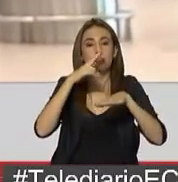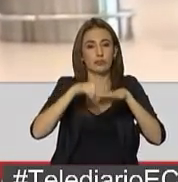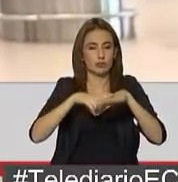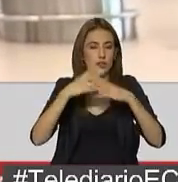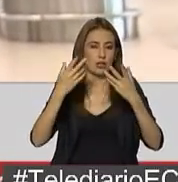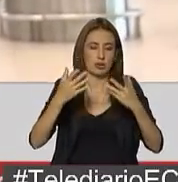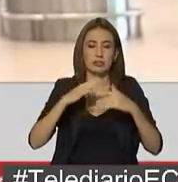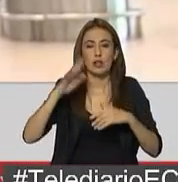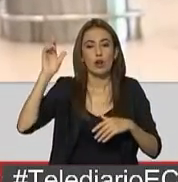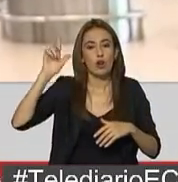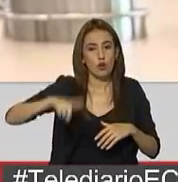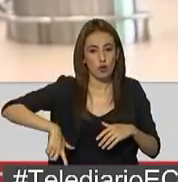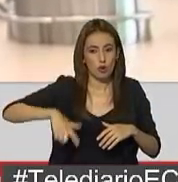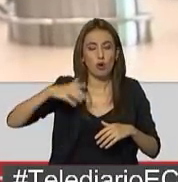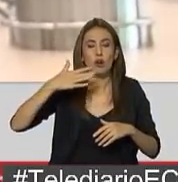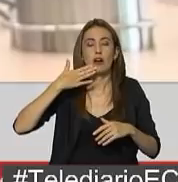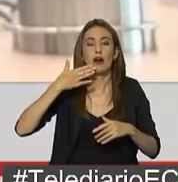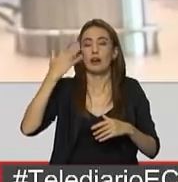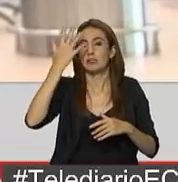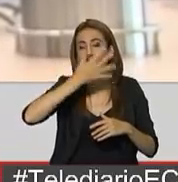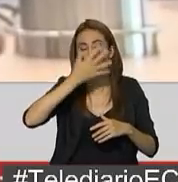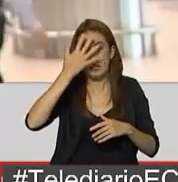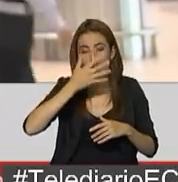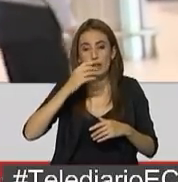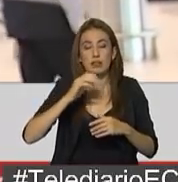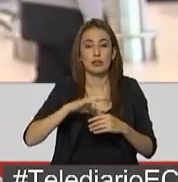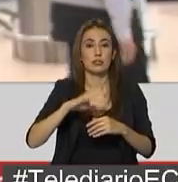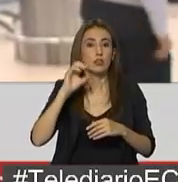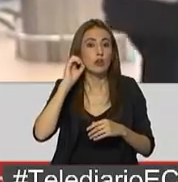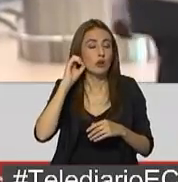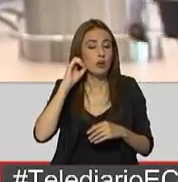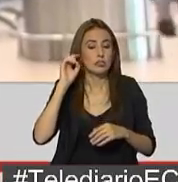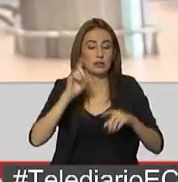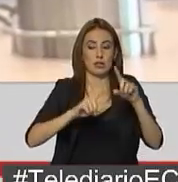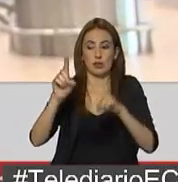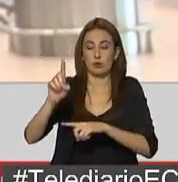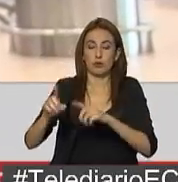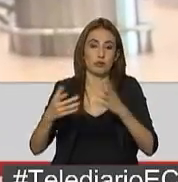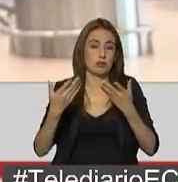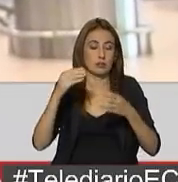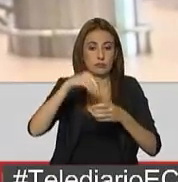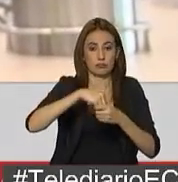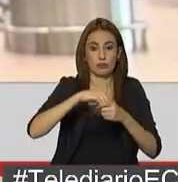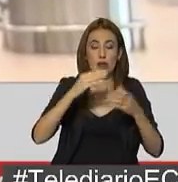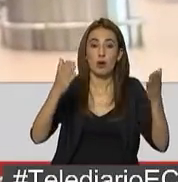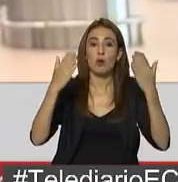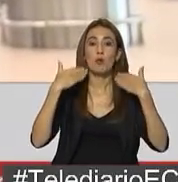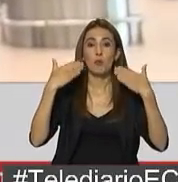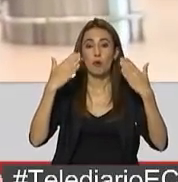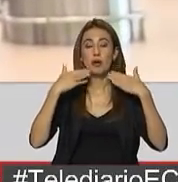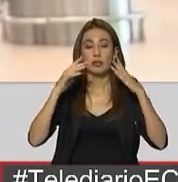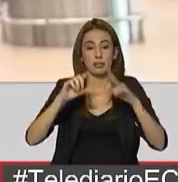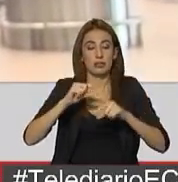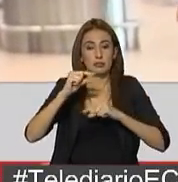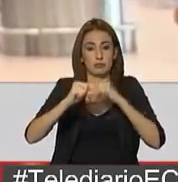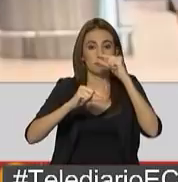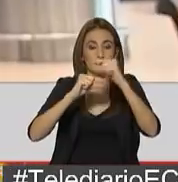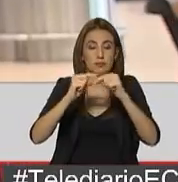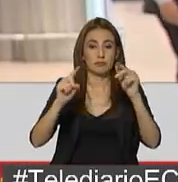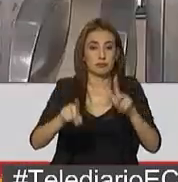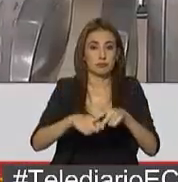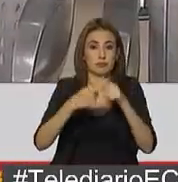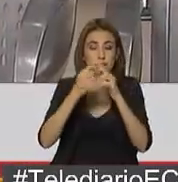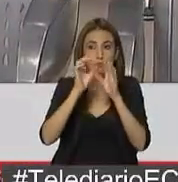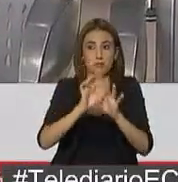Loja, Coca, Esmeralda, son vuelos que no tienen mucha ocupación. Los vuelos a Guayaquil están empezando con un nivel de ocupación bastante importante